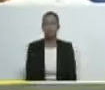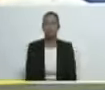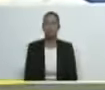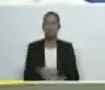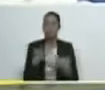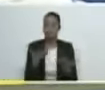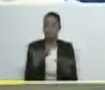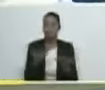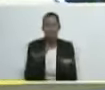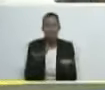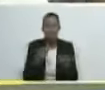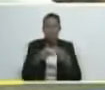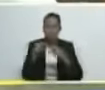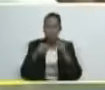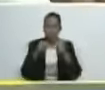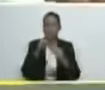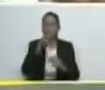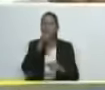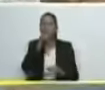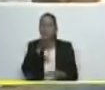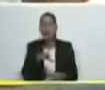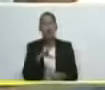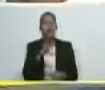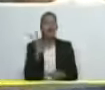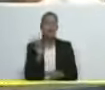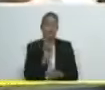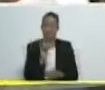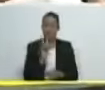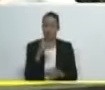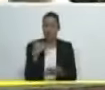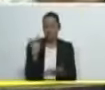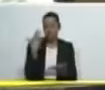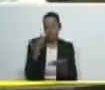este movimiento popular bolivariano y revolucionario.